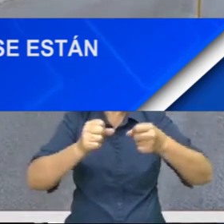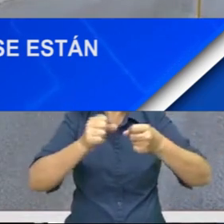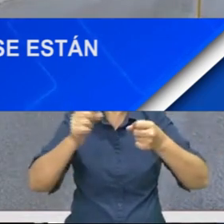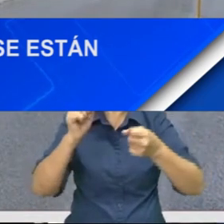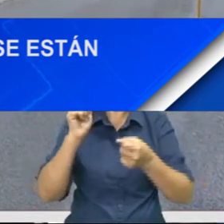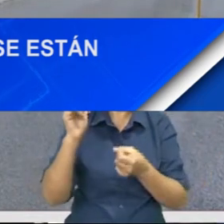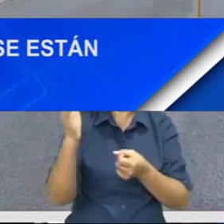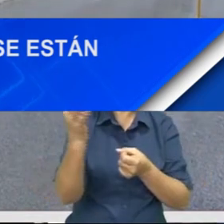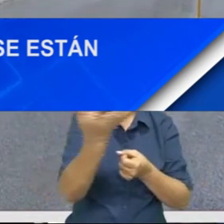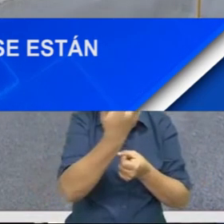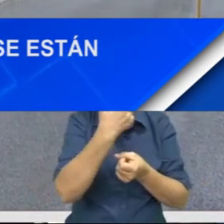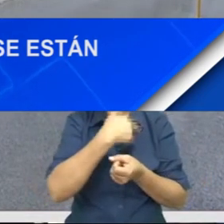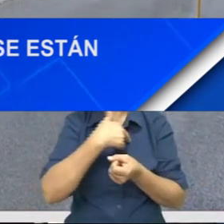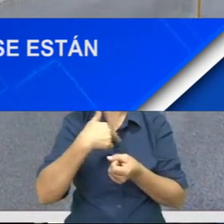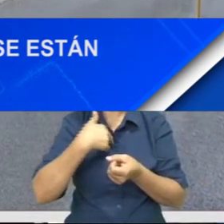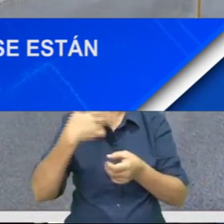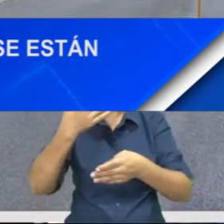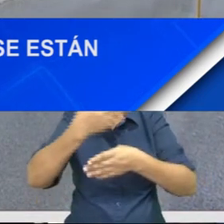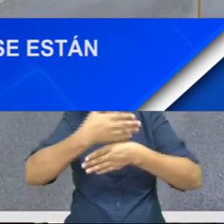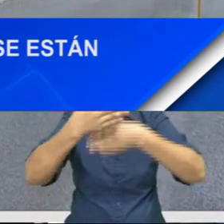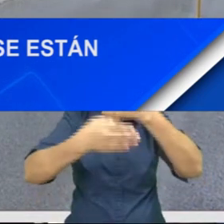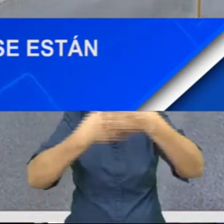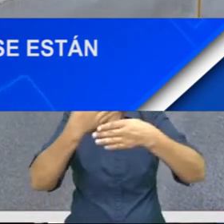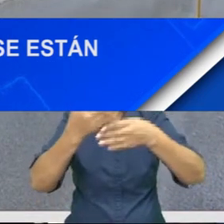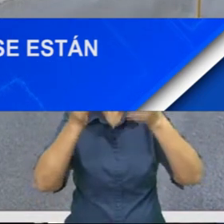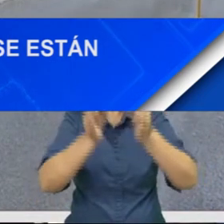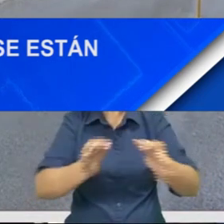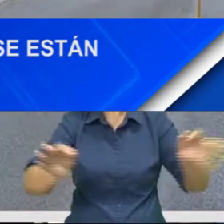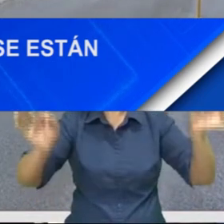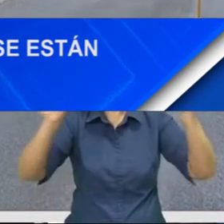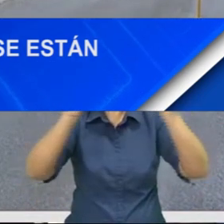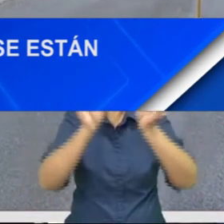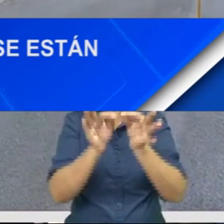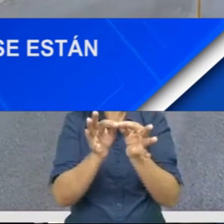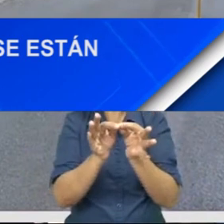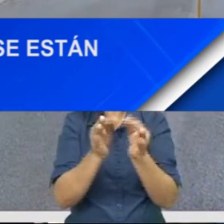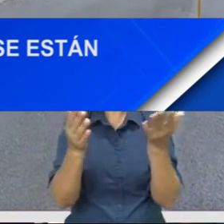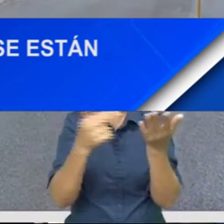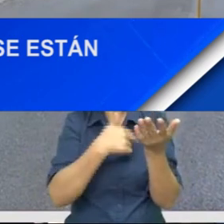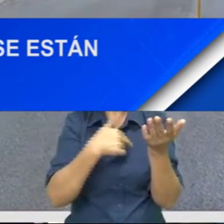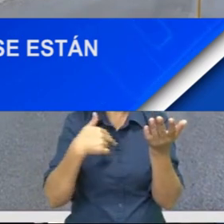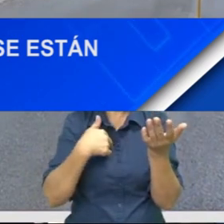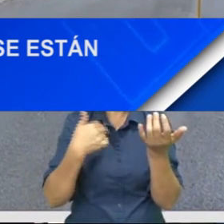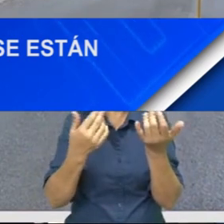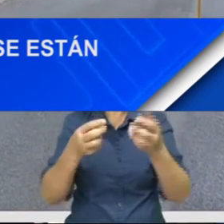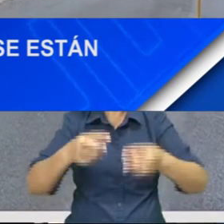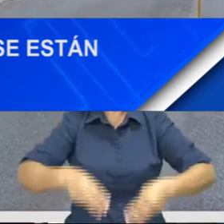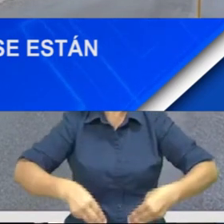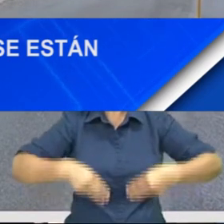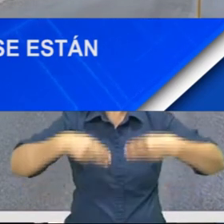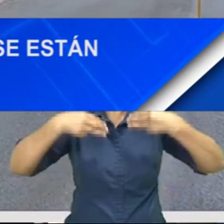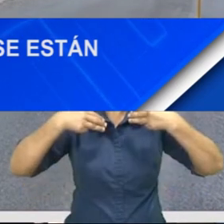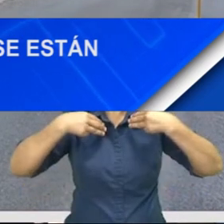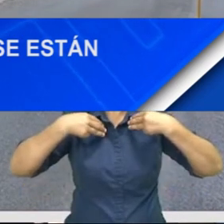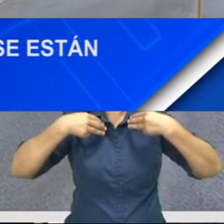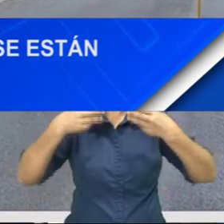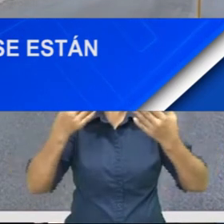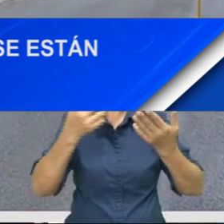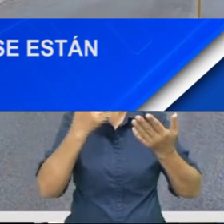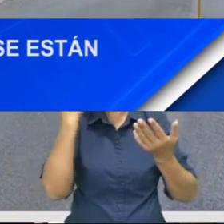incluyendo directos e indirectos, en este año. El funcionario también detalló el avance de los puentes que